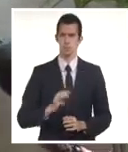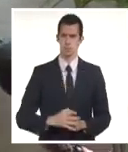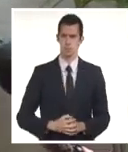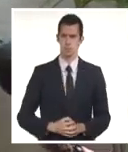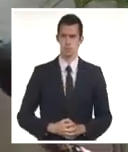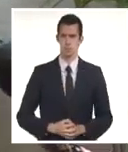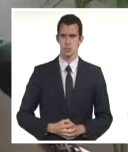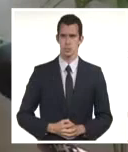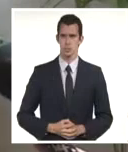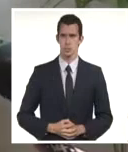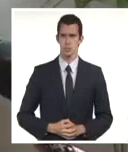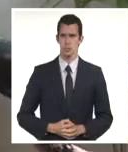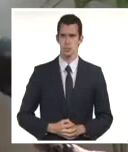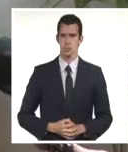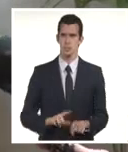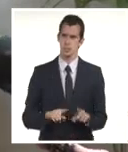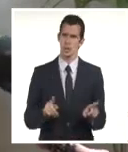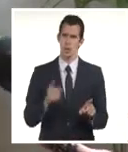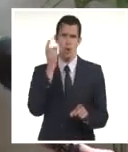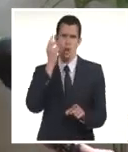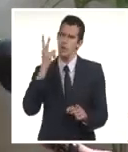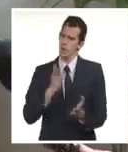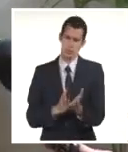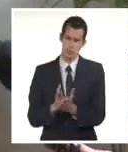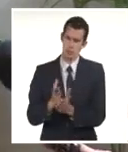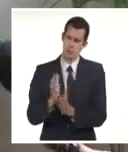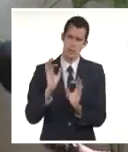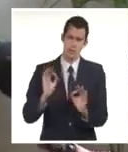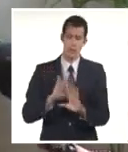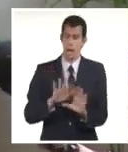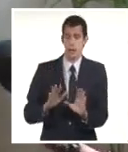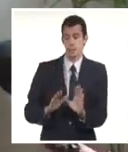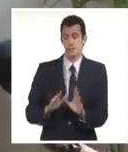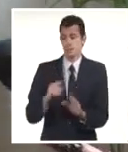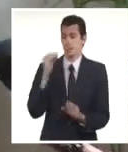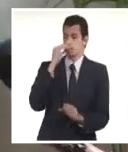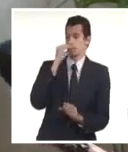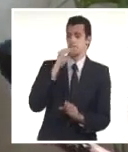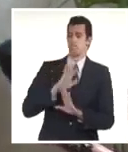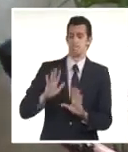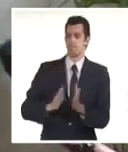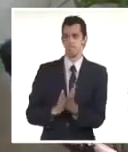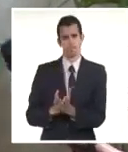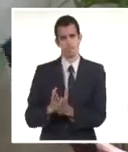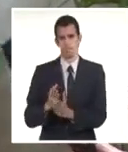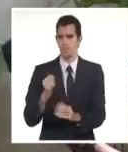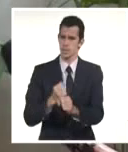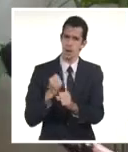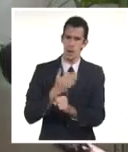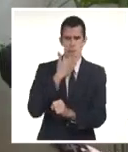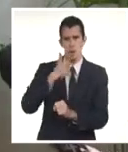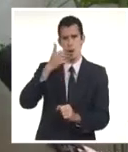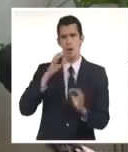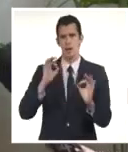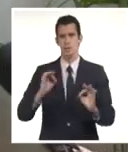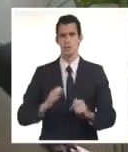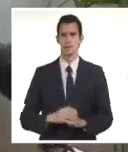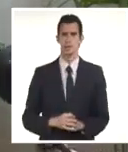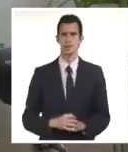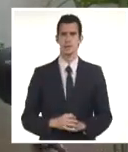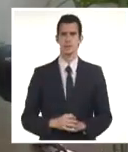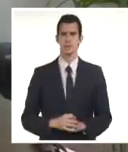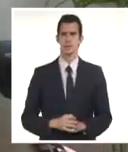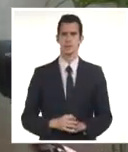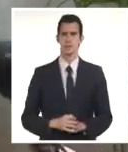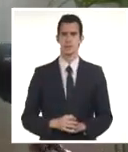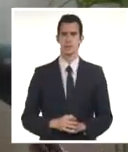pero también la vida tiene que continuar y tenemos que seguir avanzando en todo lo que nos hemos propuesto en estos tiempos. Y mucho más cuando el